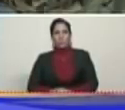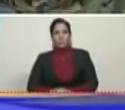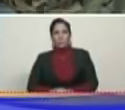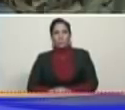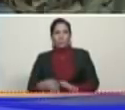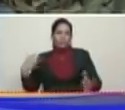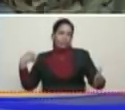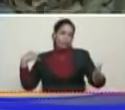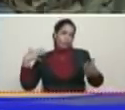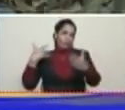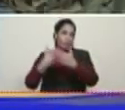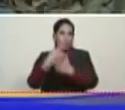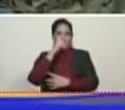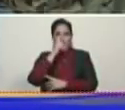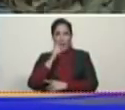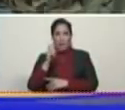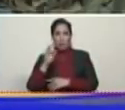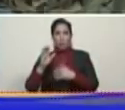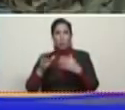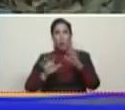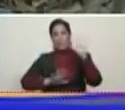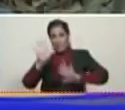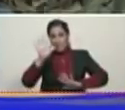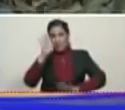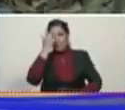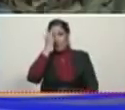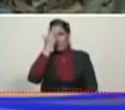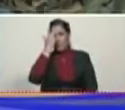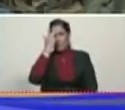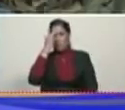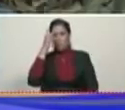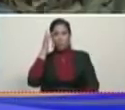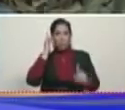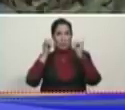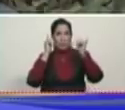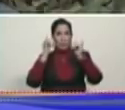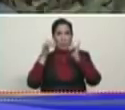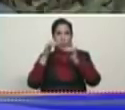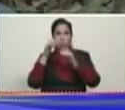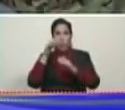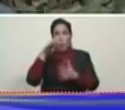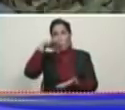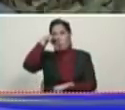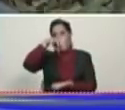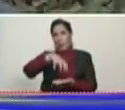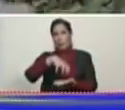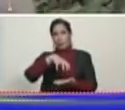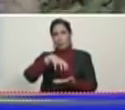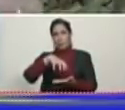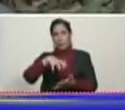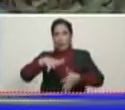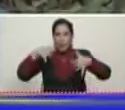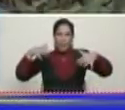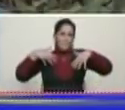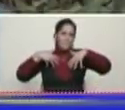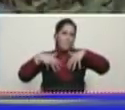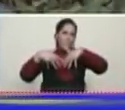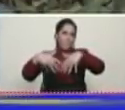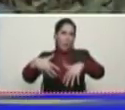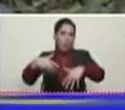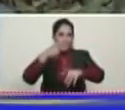durante todo el año, pero el 15 de febrero vamos a estar conmemorando en todo el país, en grandes movilizaciones